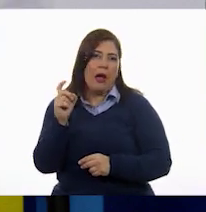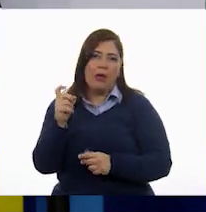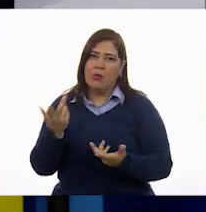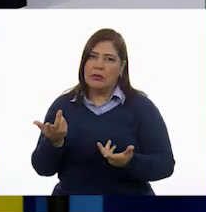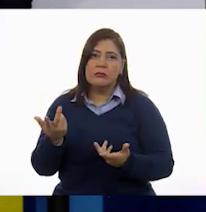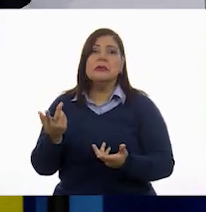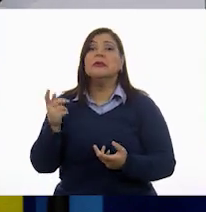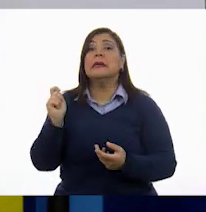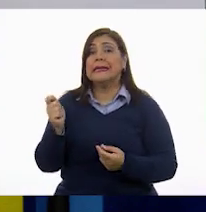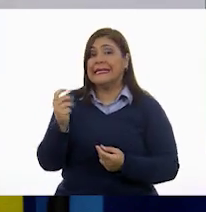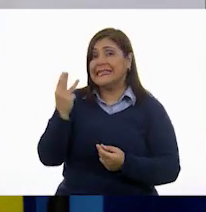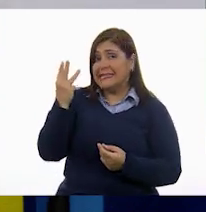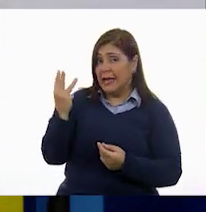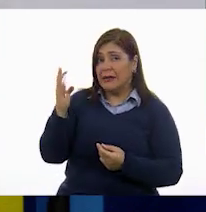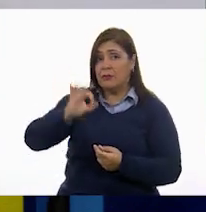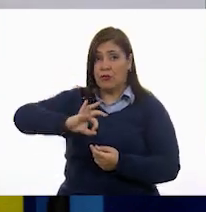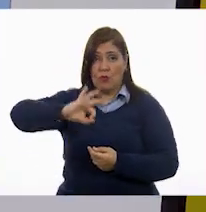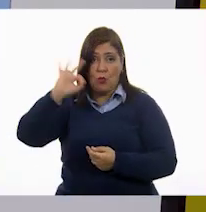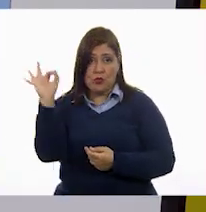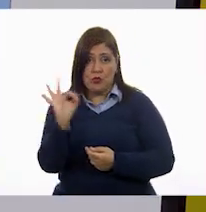este 3% que estamos